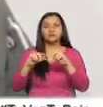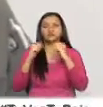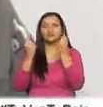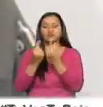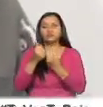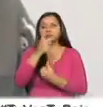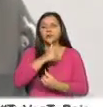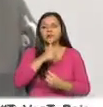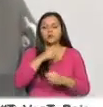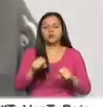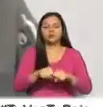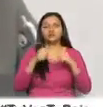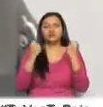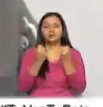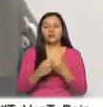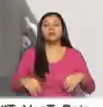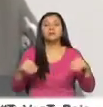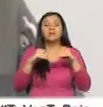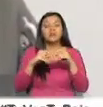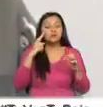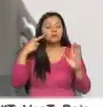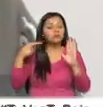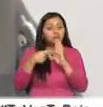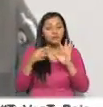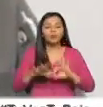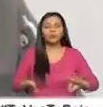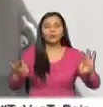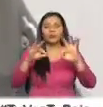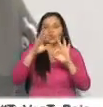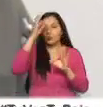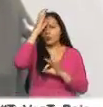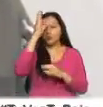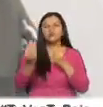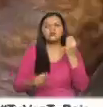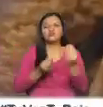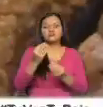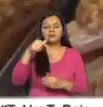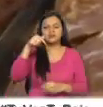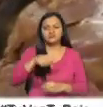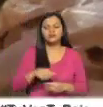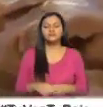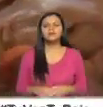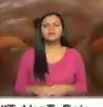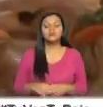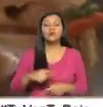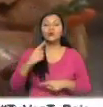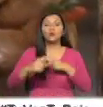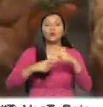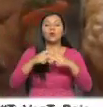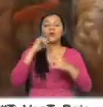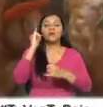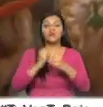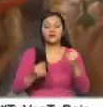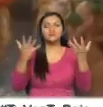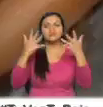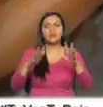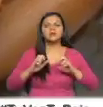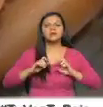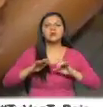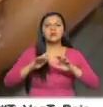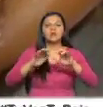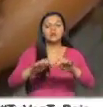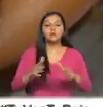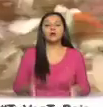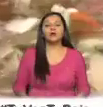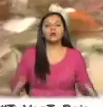privados y sociales, porque son la esencia cultural de lo que nosotros somos. La gran final se realizará en septiembre en la ciudad